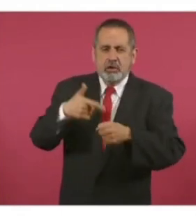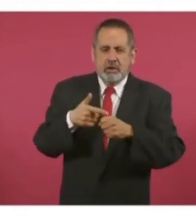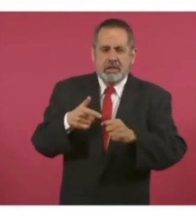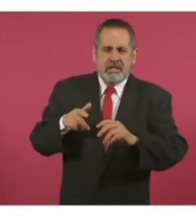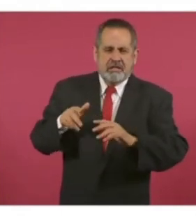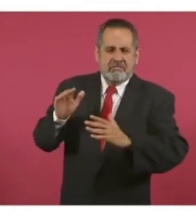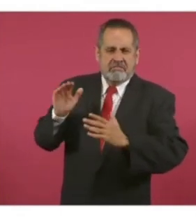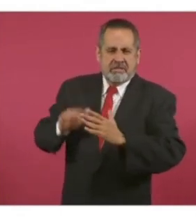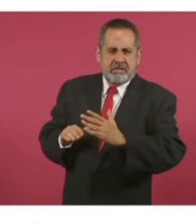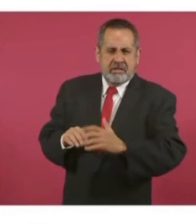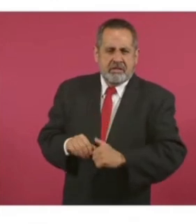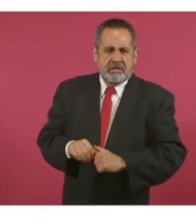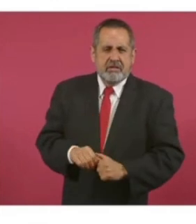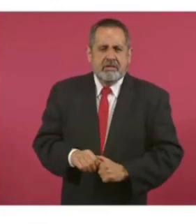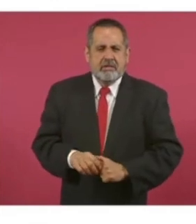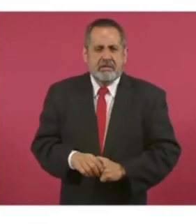gasolina,